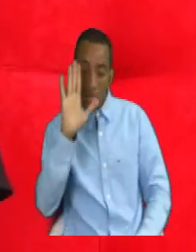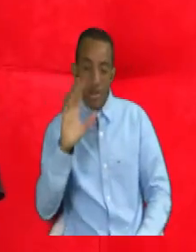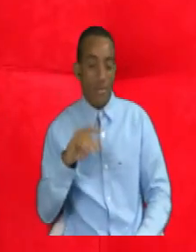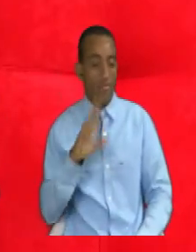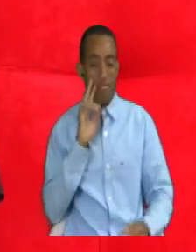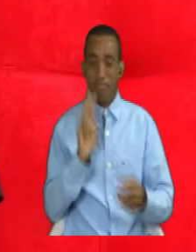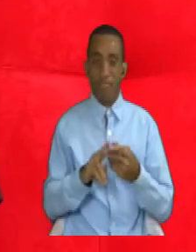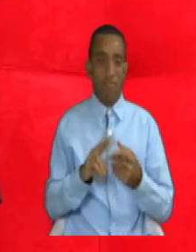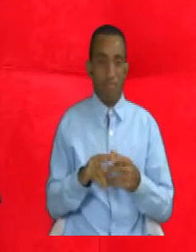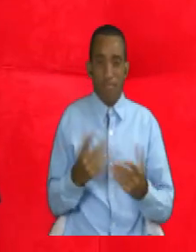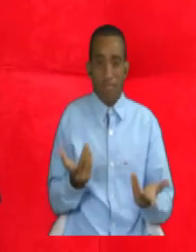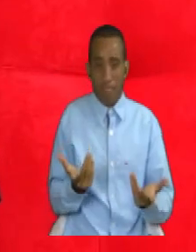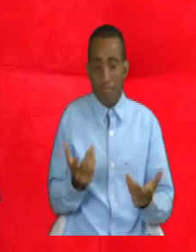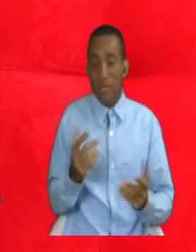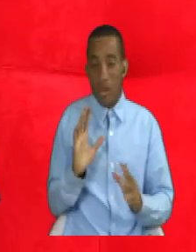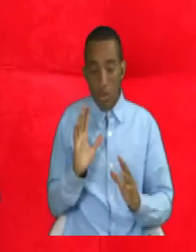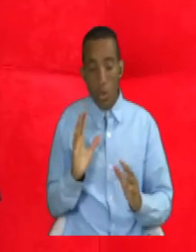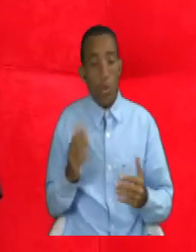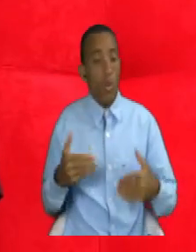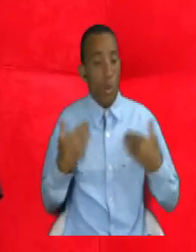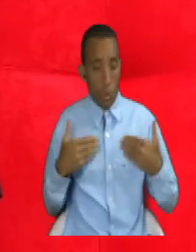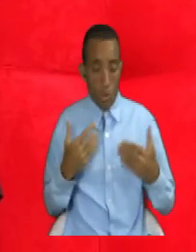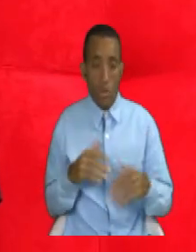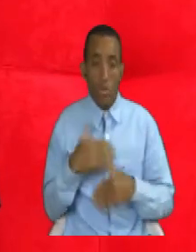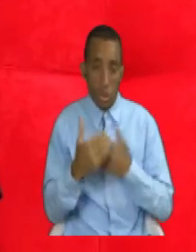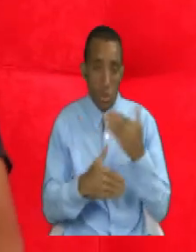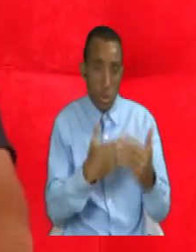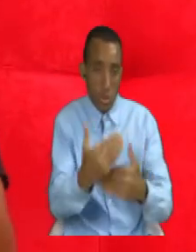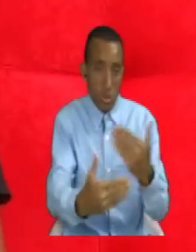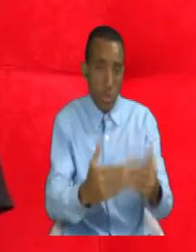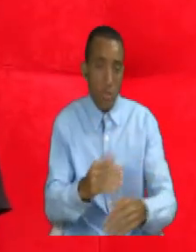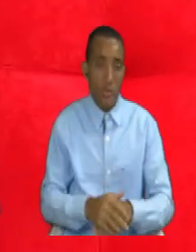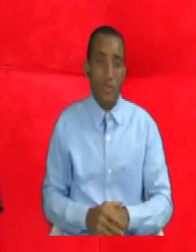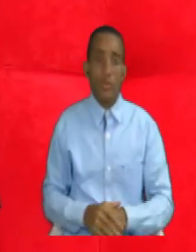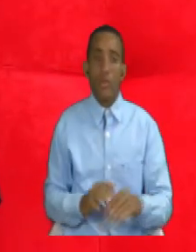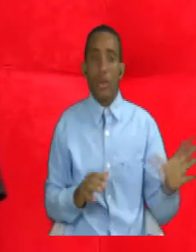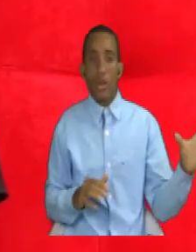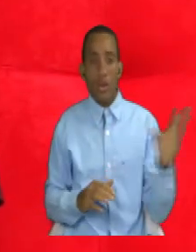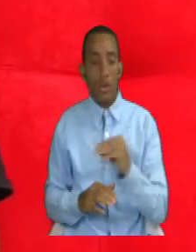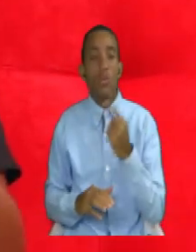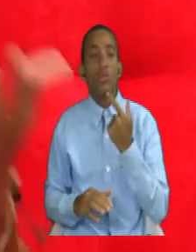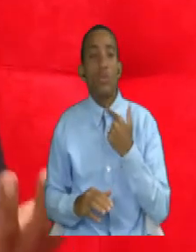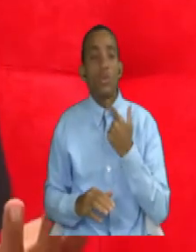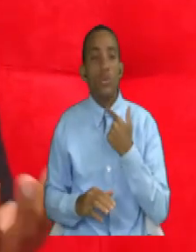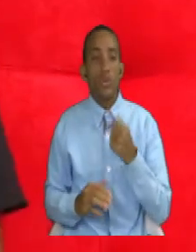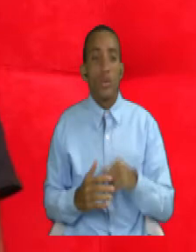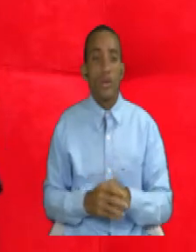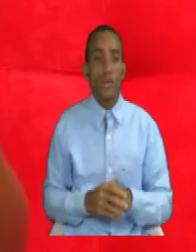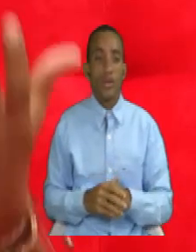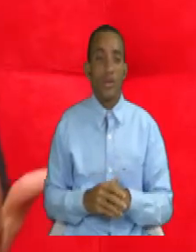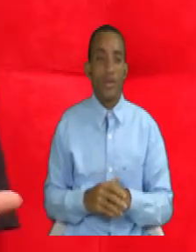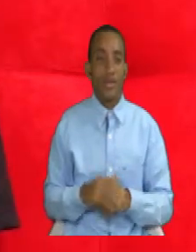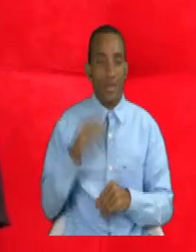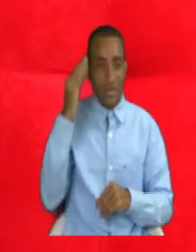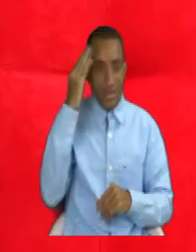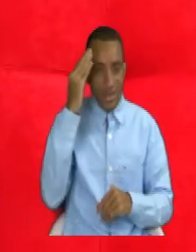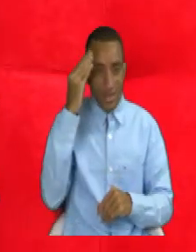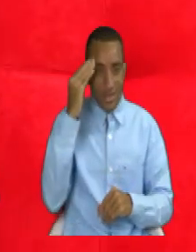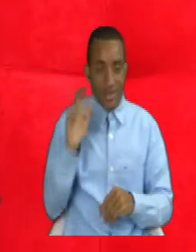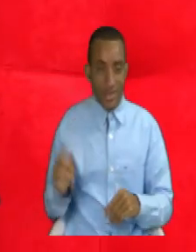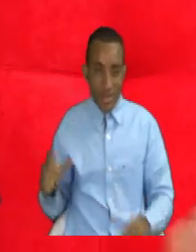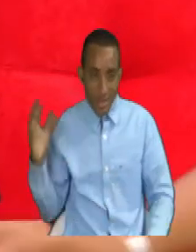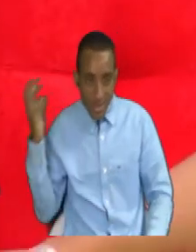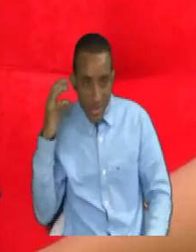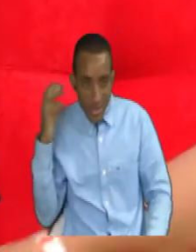pues contentísimos con esa acogida que ha tenido la canción, a todo el mundo le gusta. Yo sé que no puedo nombrar aquí emisoras, pero en